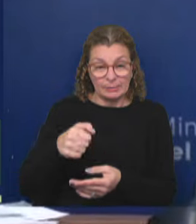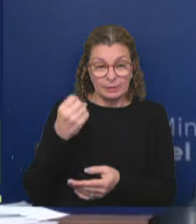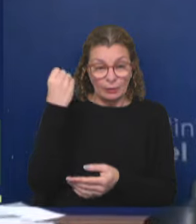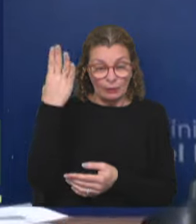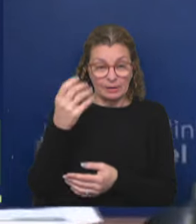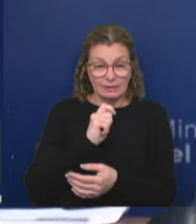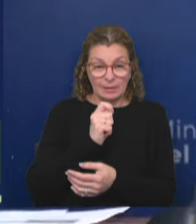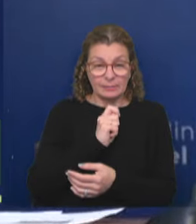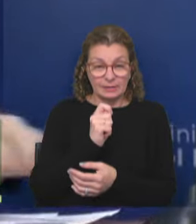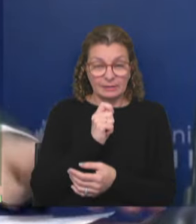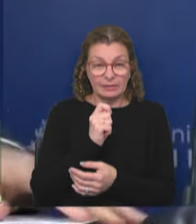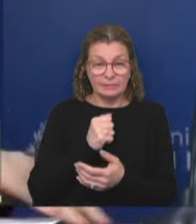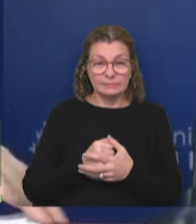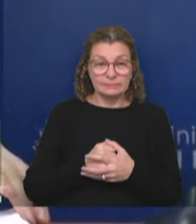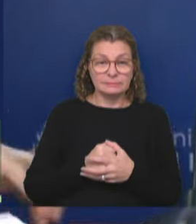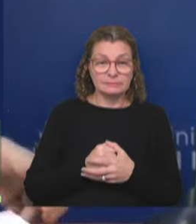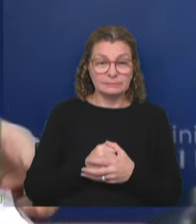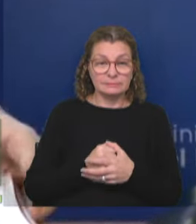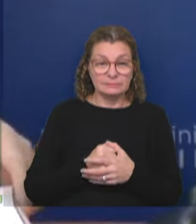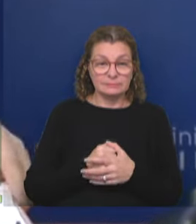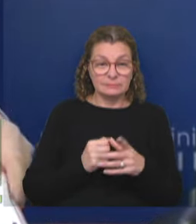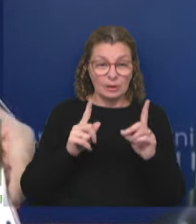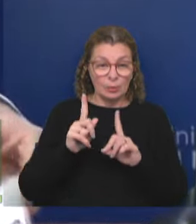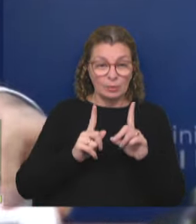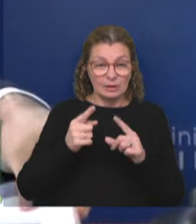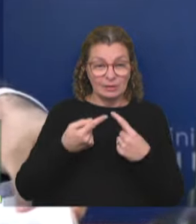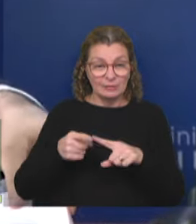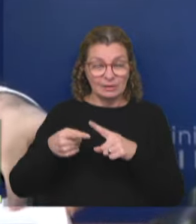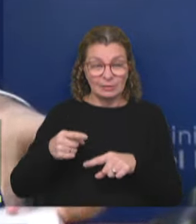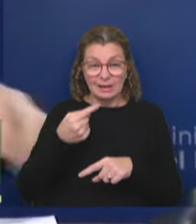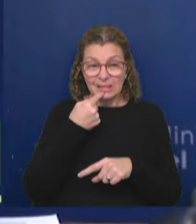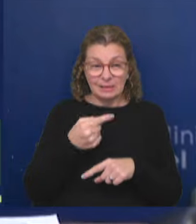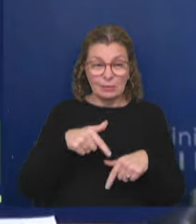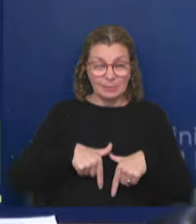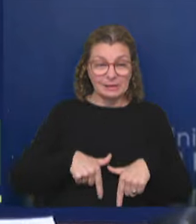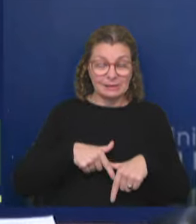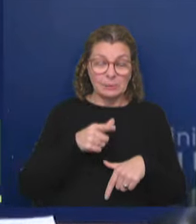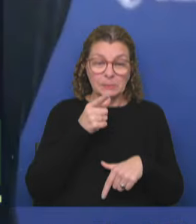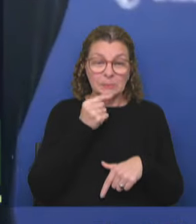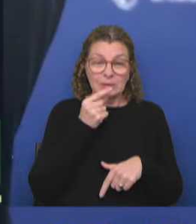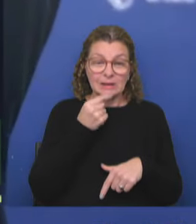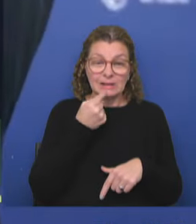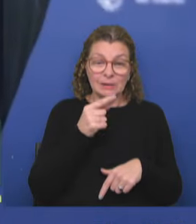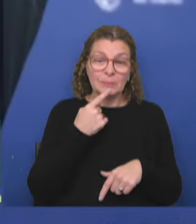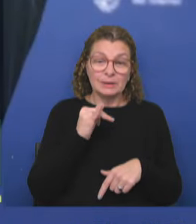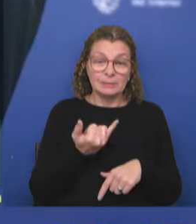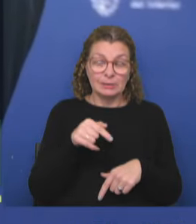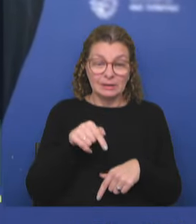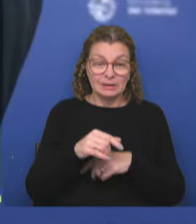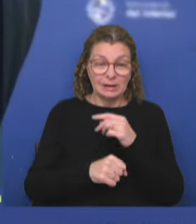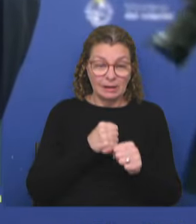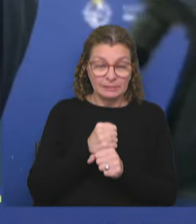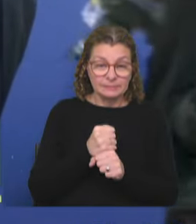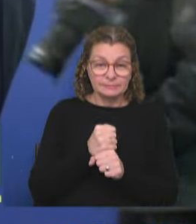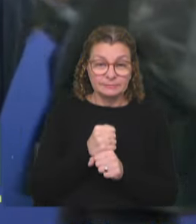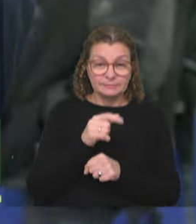conferencia de prensa. Alguna de las cosas que dijo el ministro Martinelli, por ejemplo, es que este año